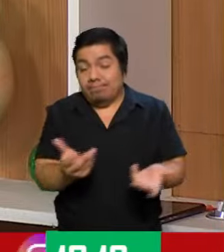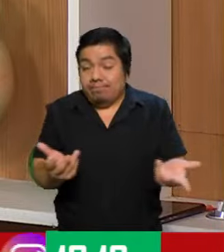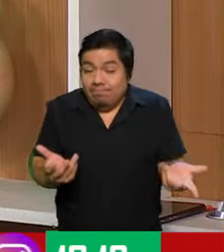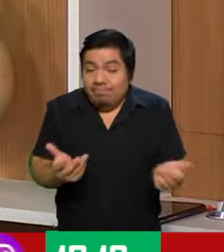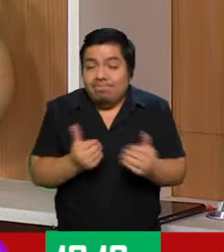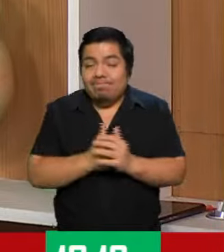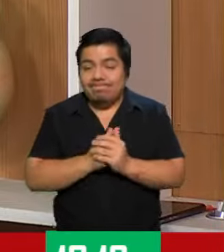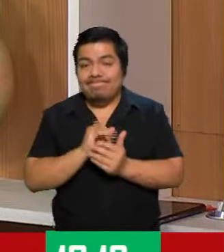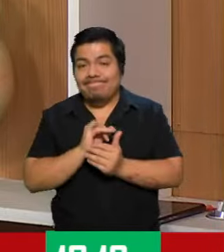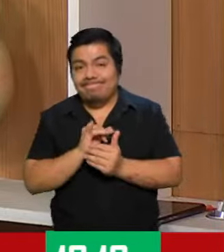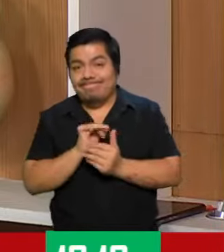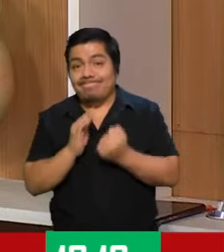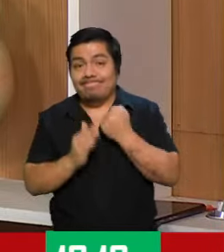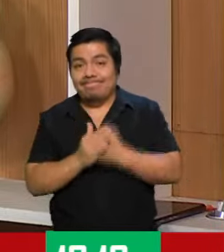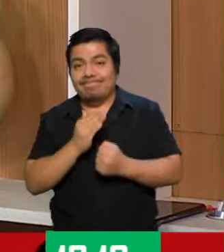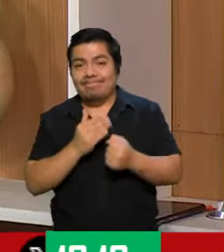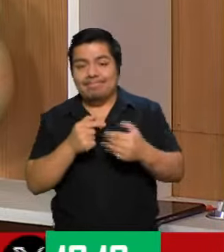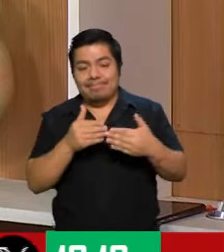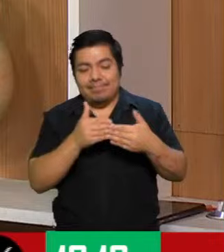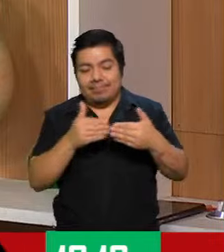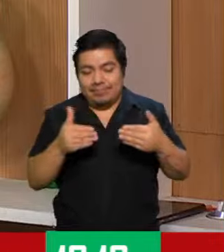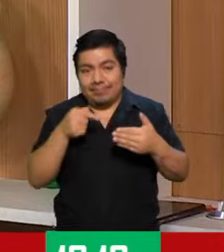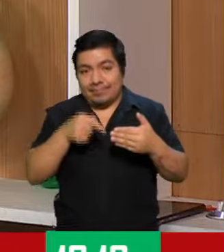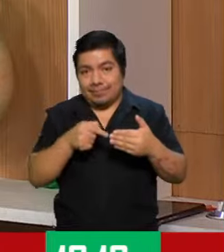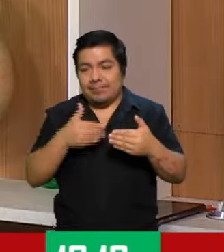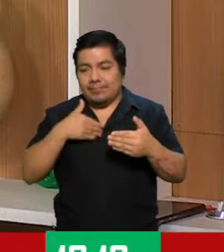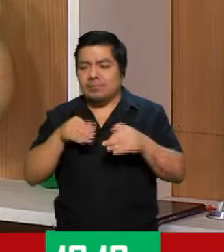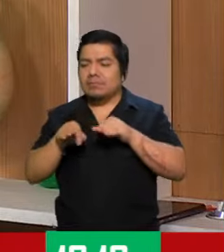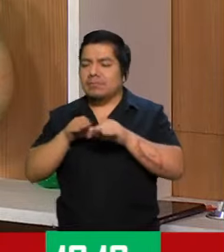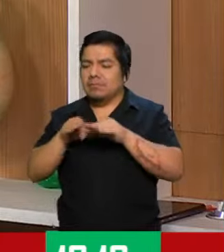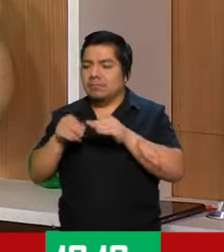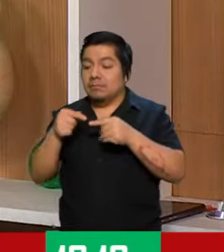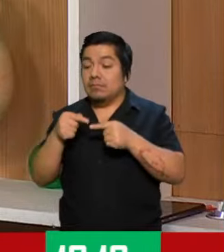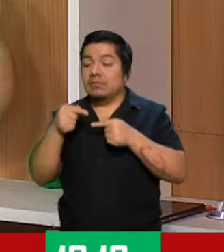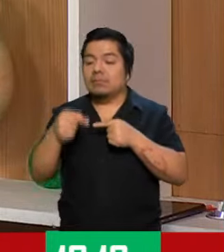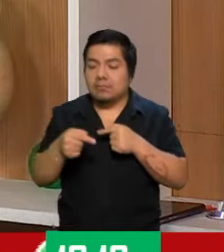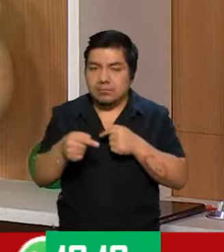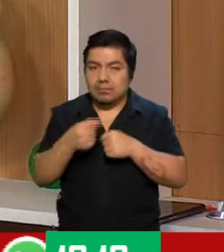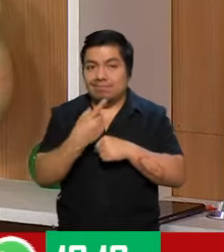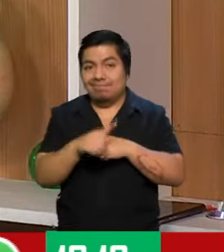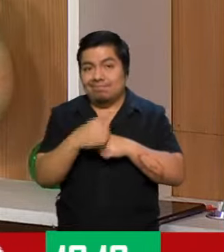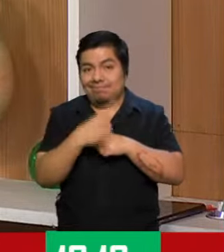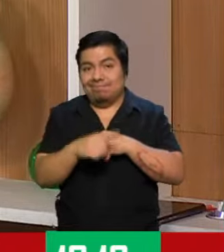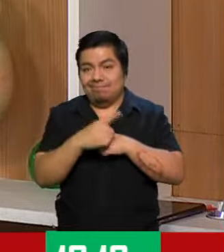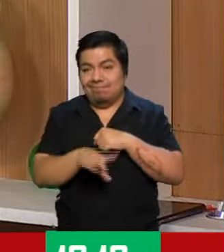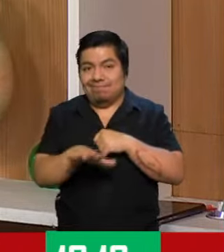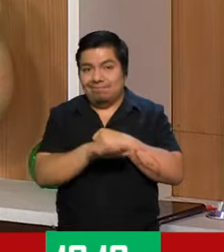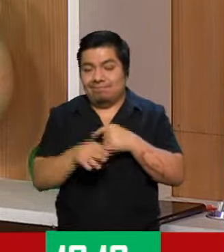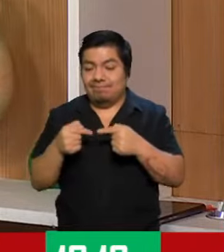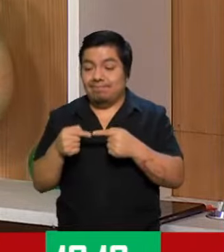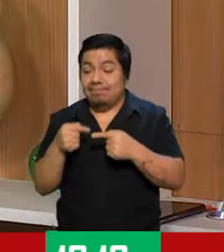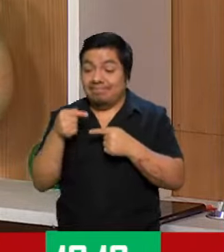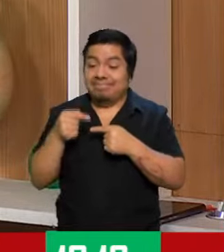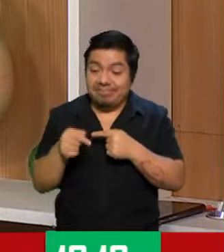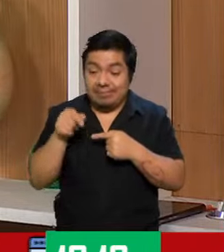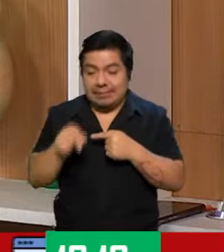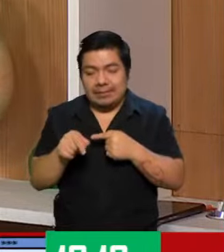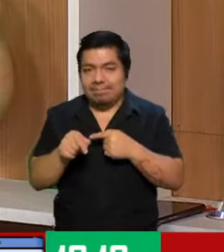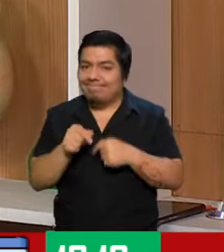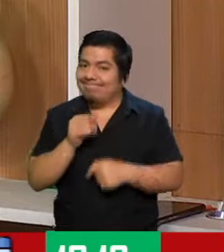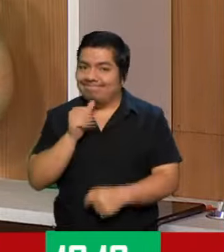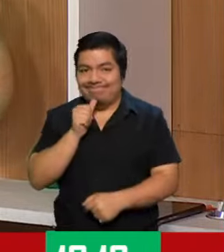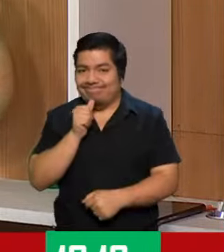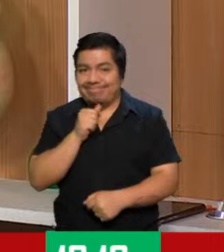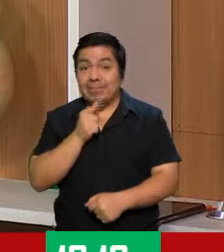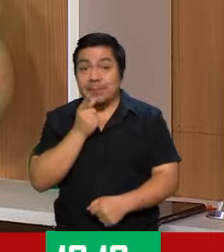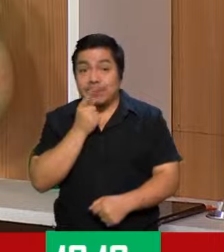porque cruzan la raya entre su función y el daño a la comunidad. Y eso es inaceptable. Un policía